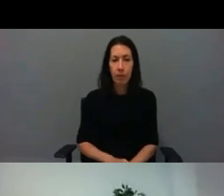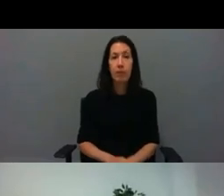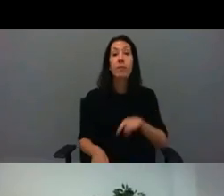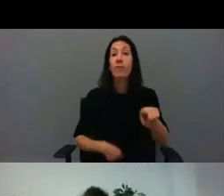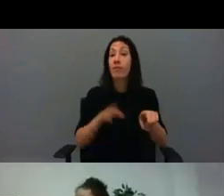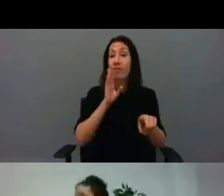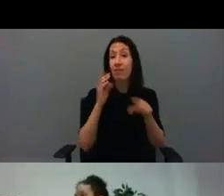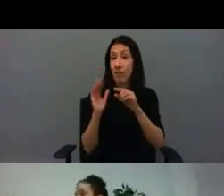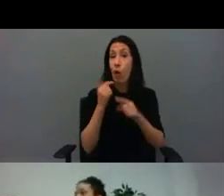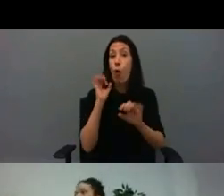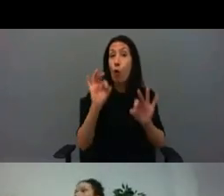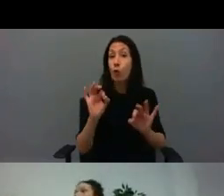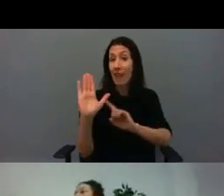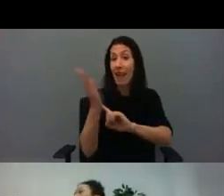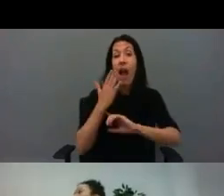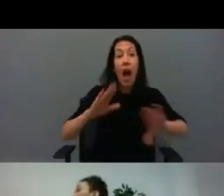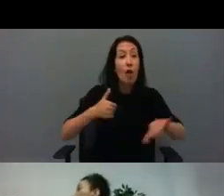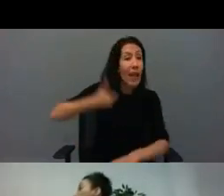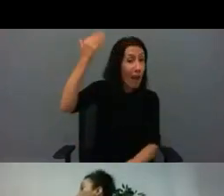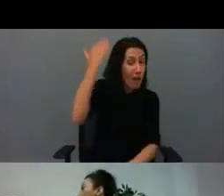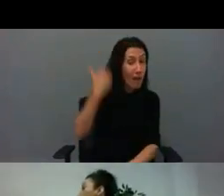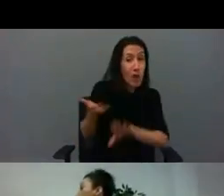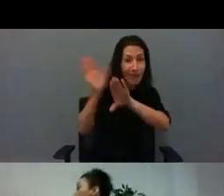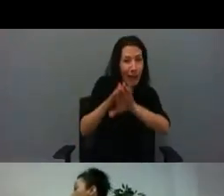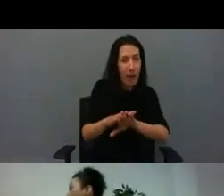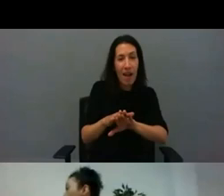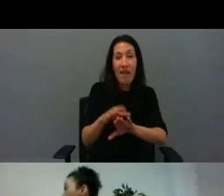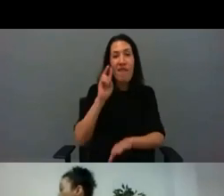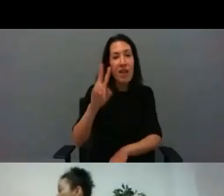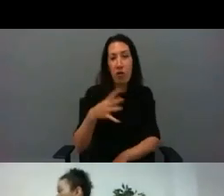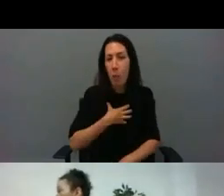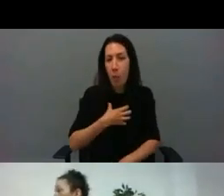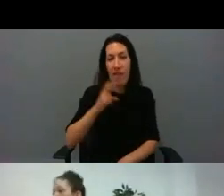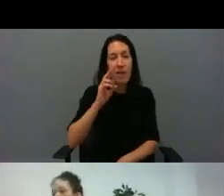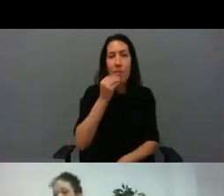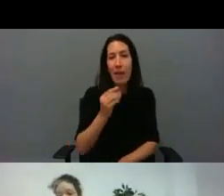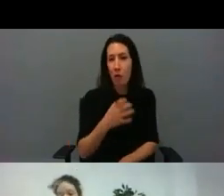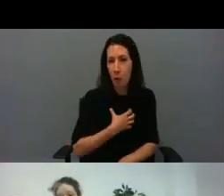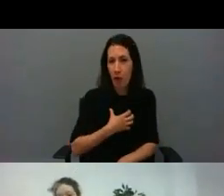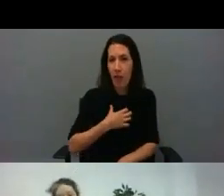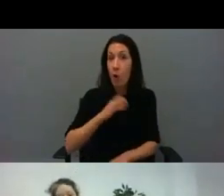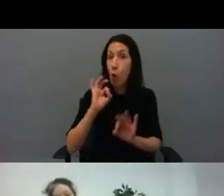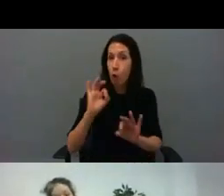Eso es, nos lo está enseñando, aunque el fondo en este caso no lo podemos bien, podemos ver bien. Claro,